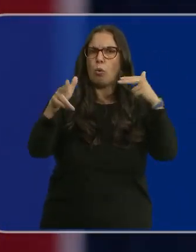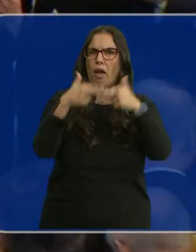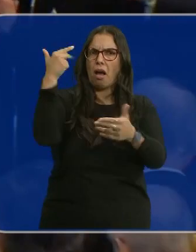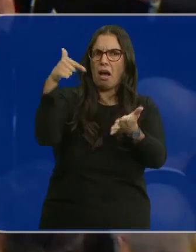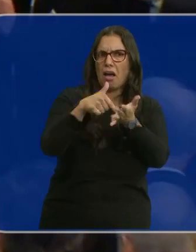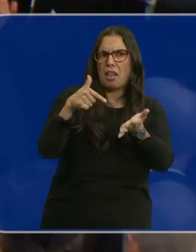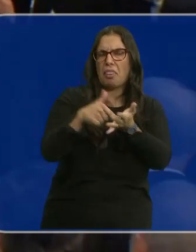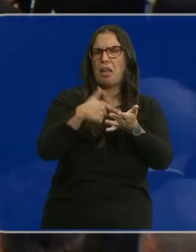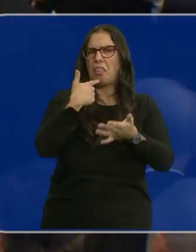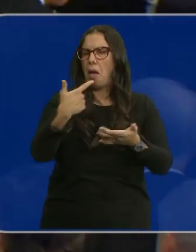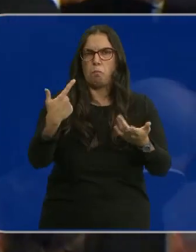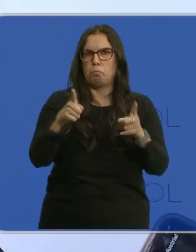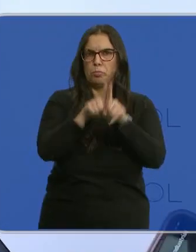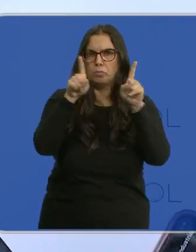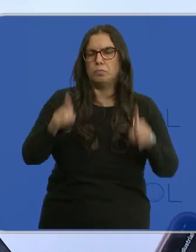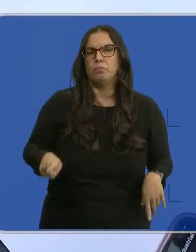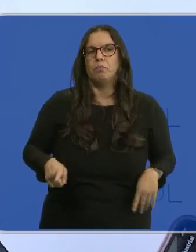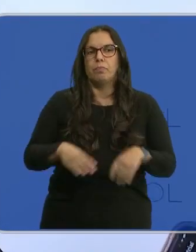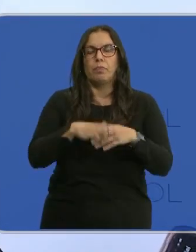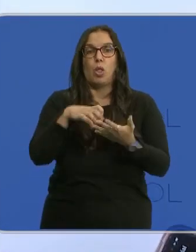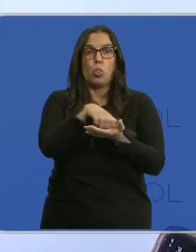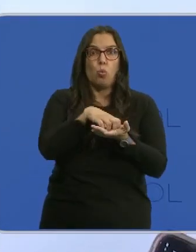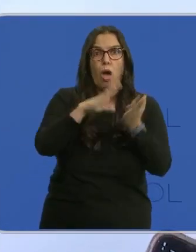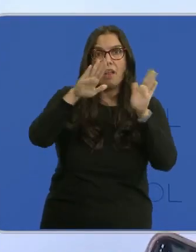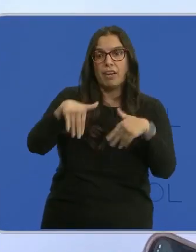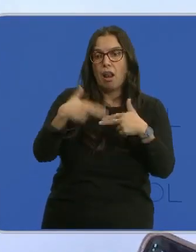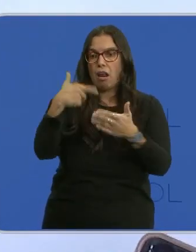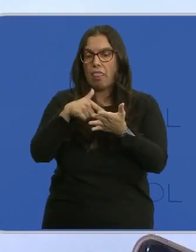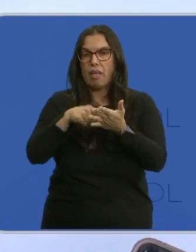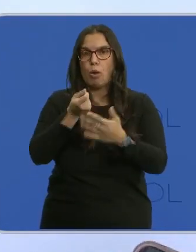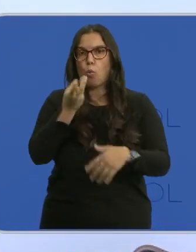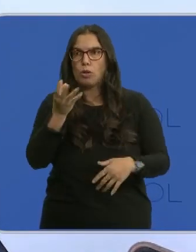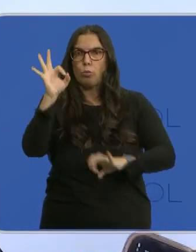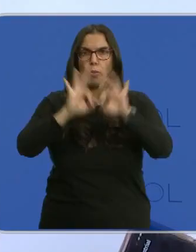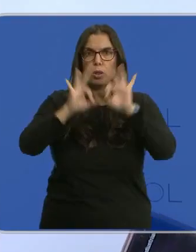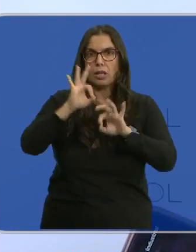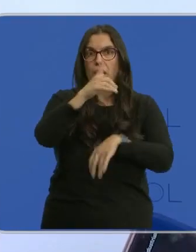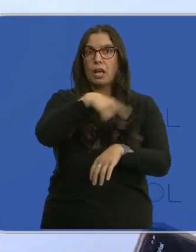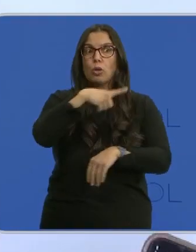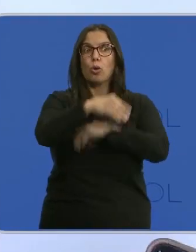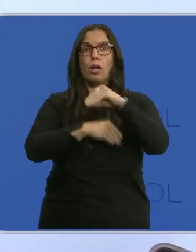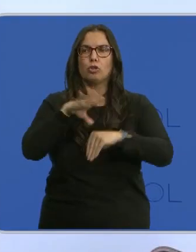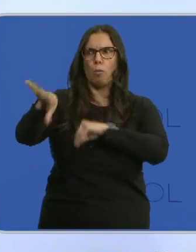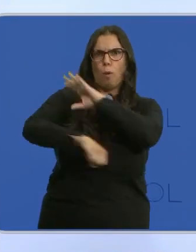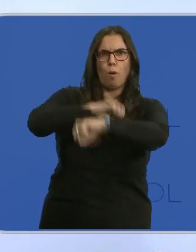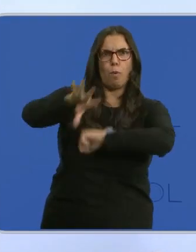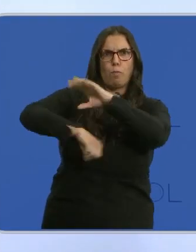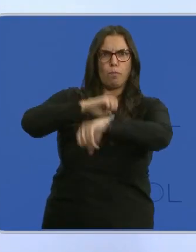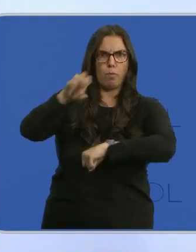anuncio de la implantación de aranceles. Ante la incertidumbre de finalmente cuáles son los aranceles, los importadores han hecho acopio